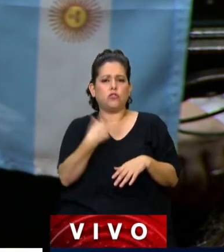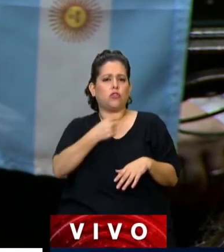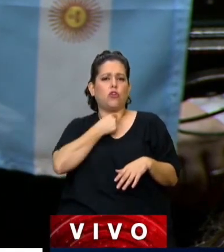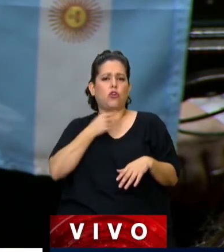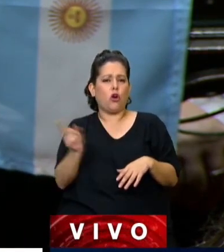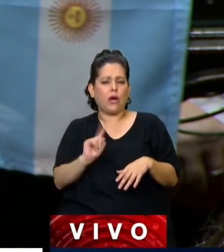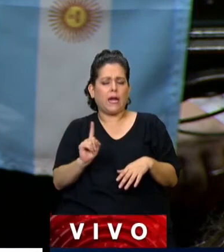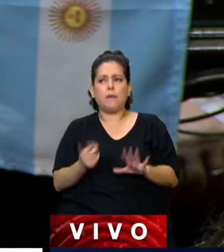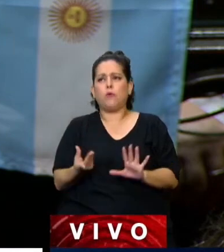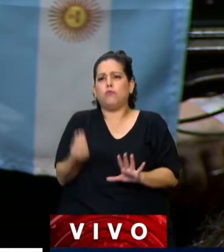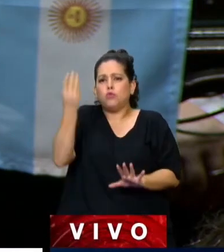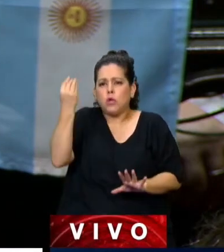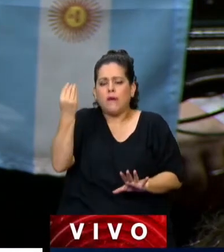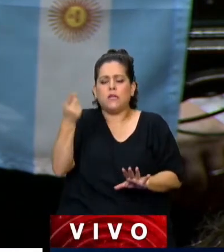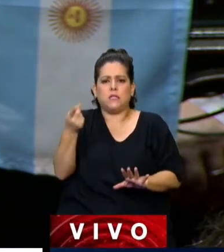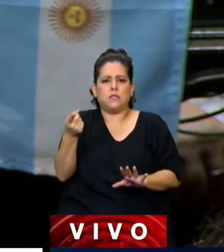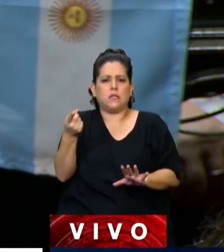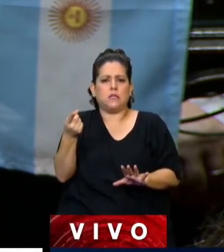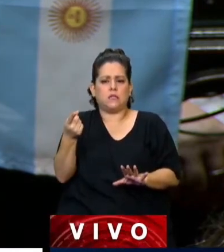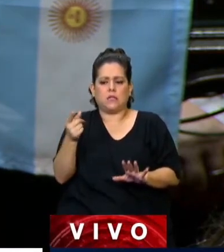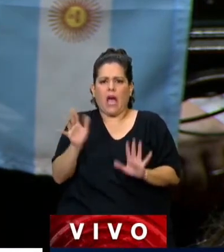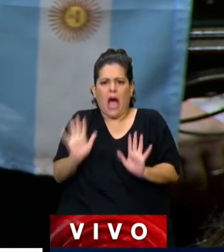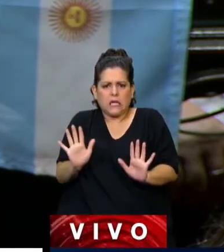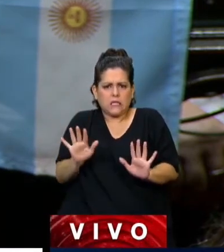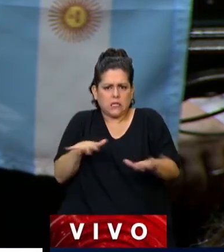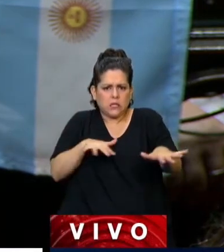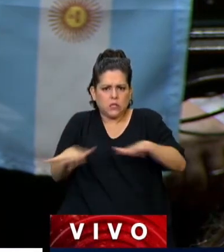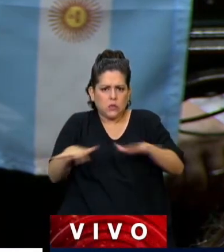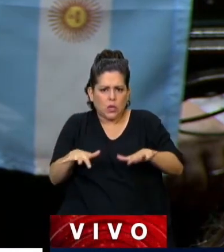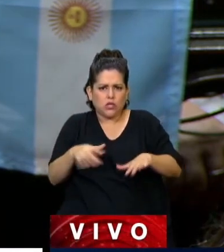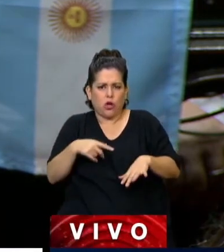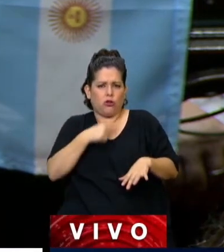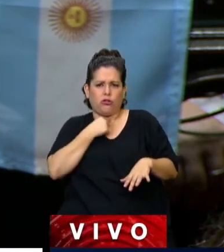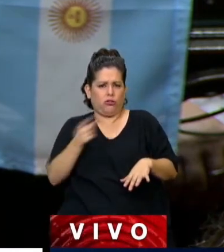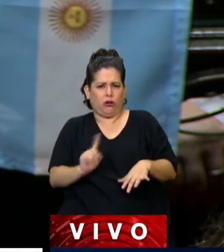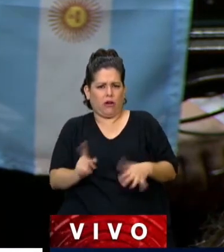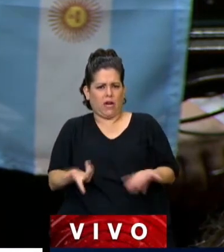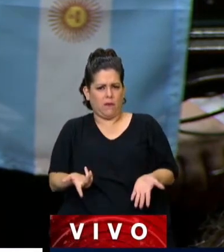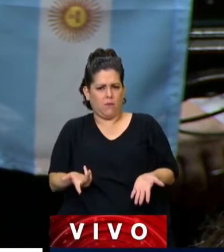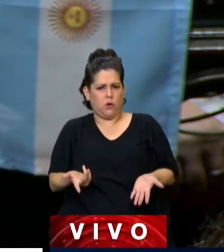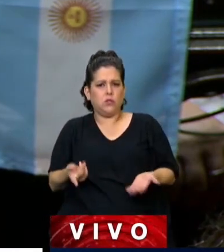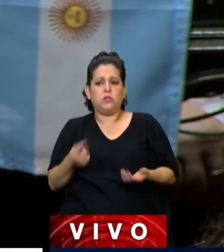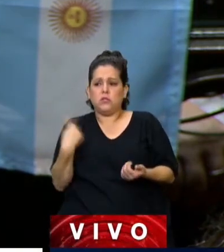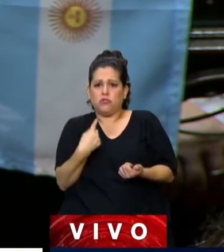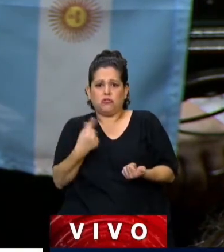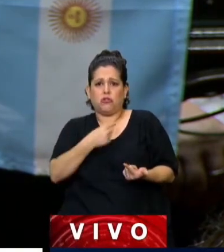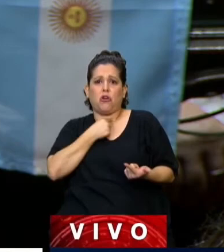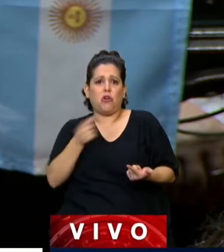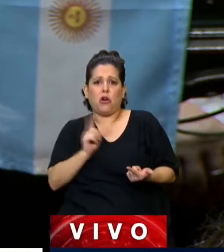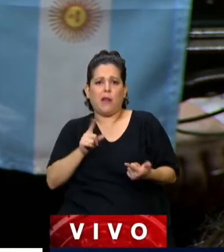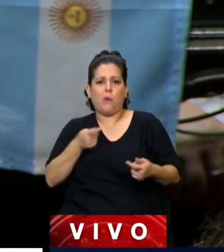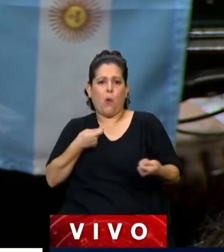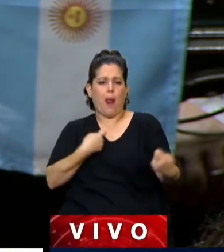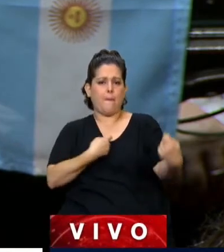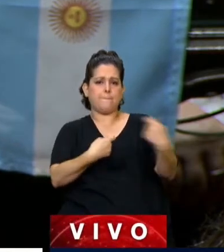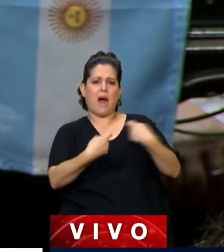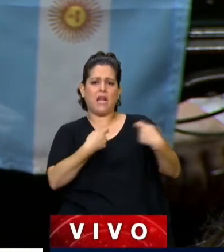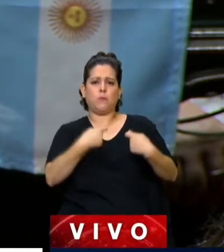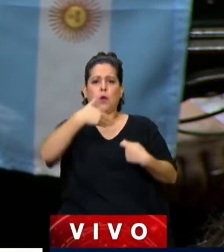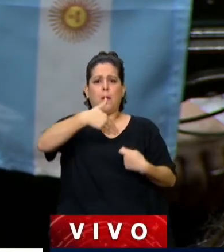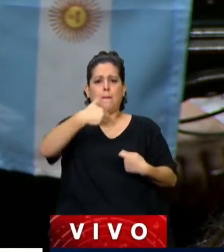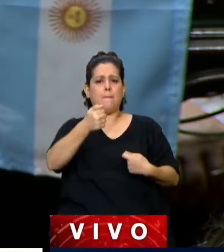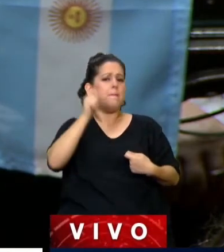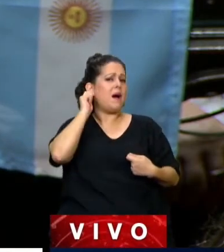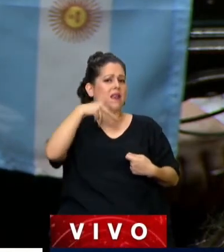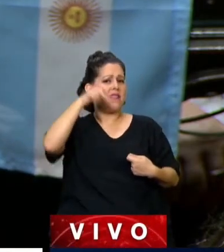veces quedar en estos lugares, si nosotros no queremos ser mascotas de Mañeto, tenemos